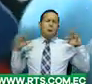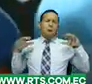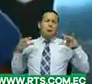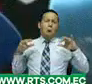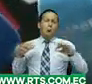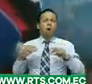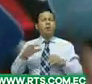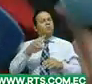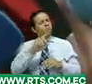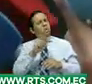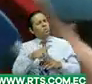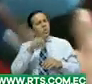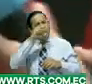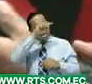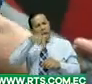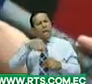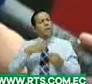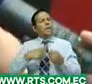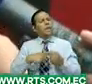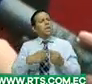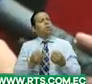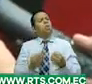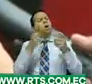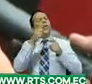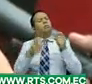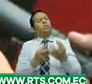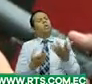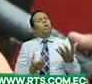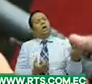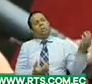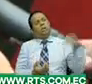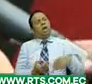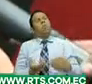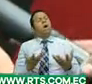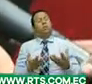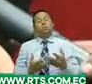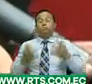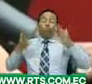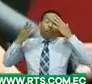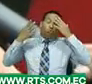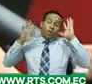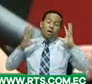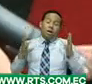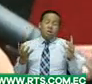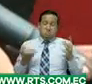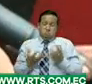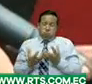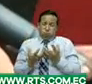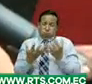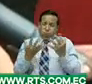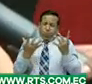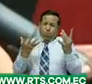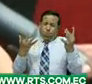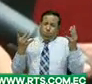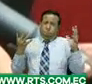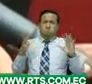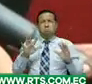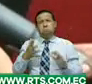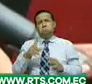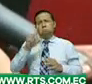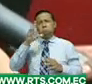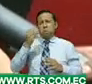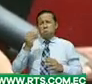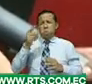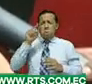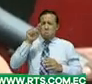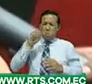a Quito? Bueno, nosotros no tenemos una cifra precisa, pero estamos calculando de que vendrán miles de compañeros